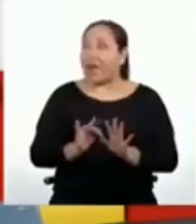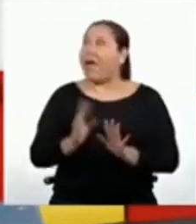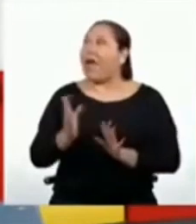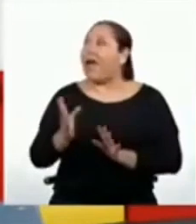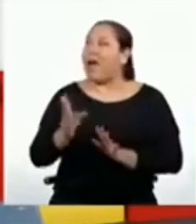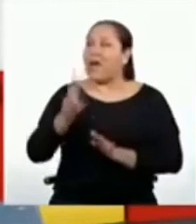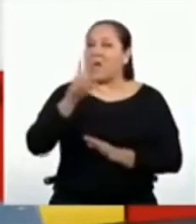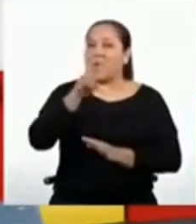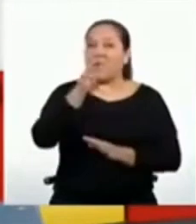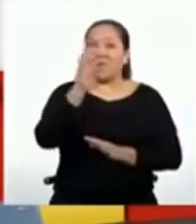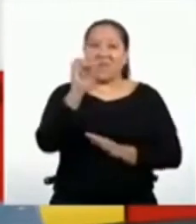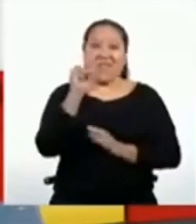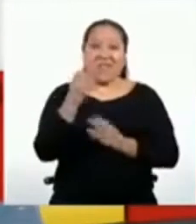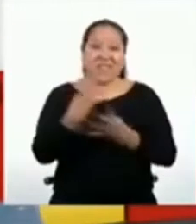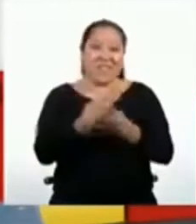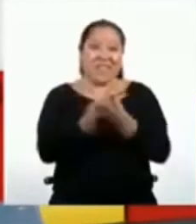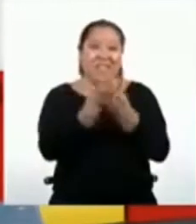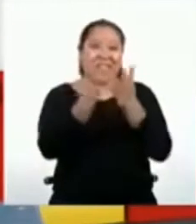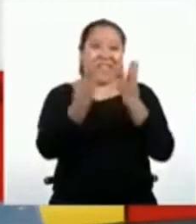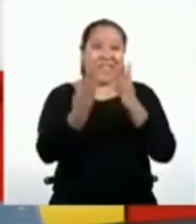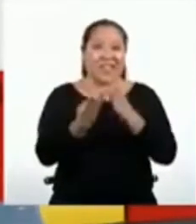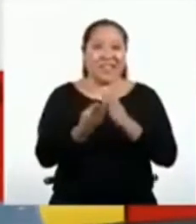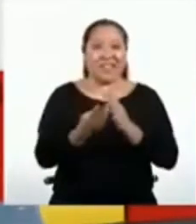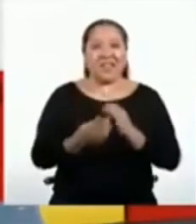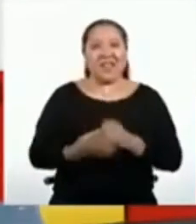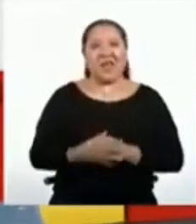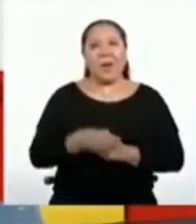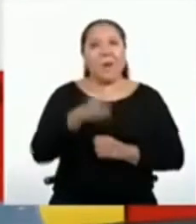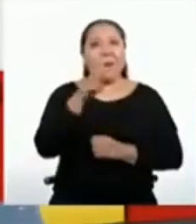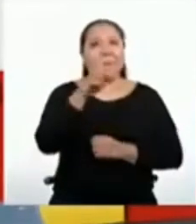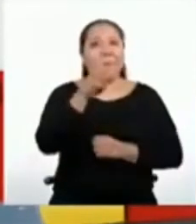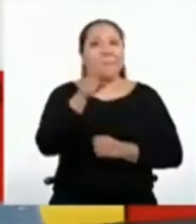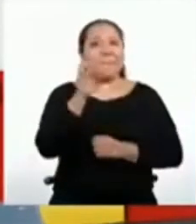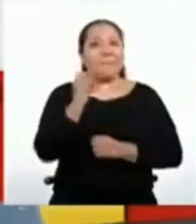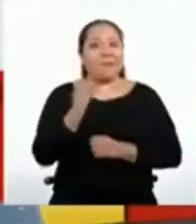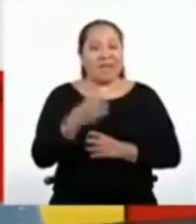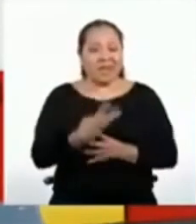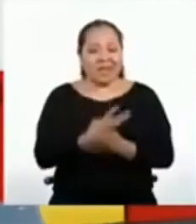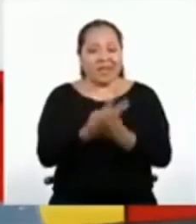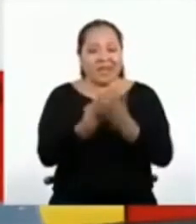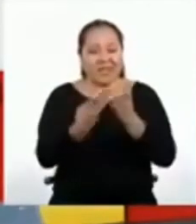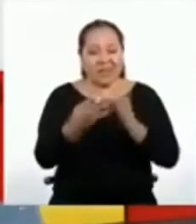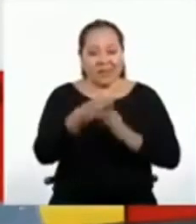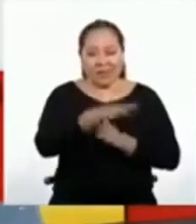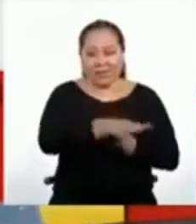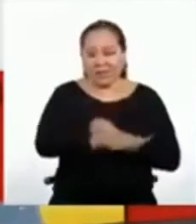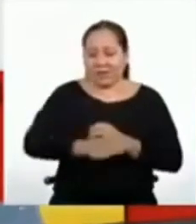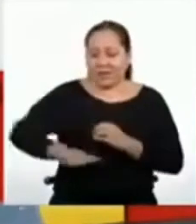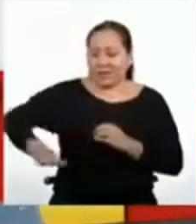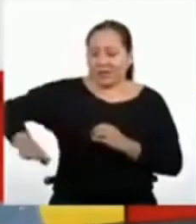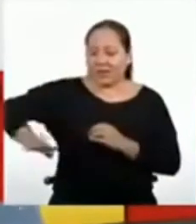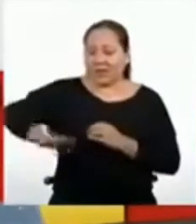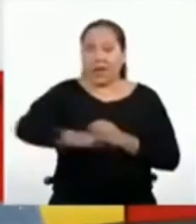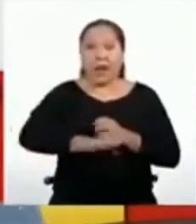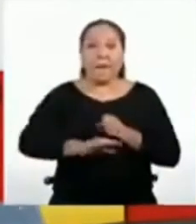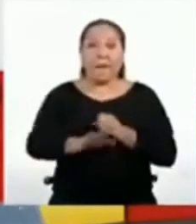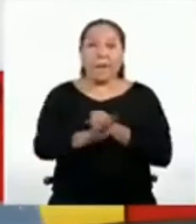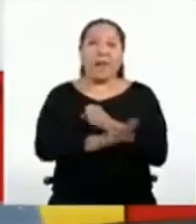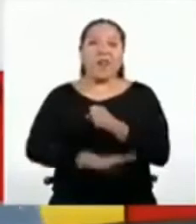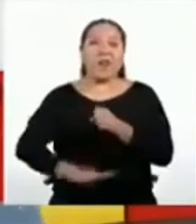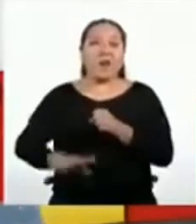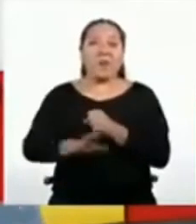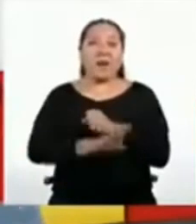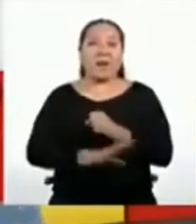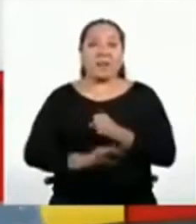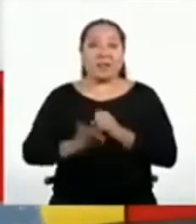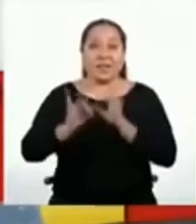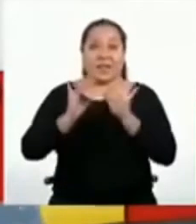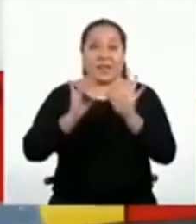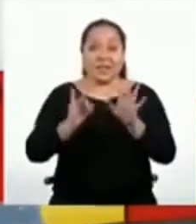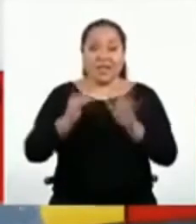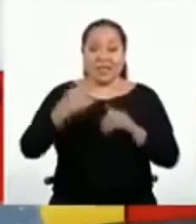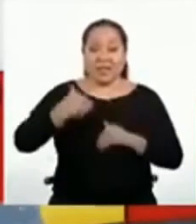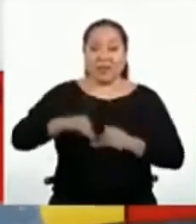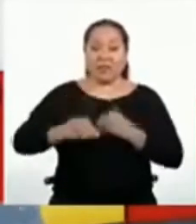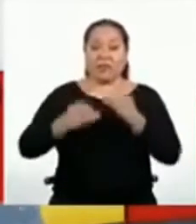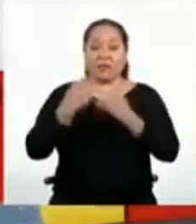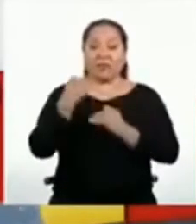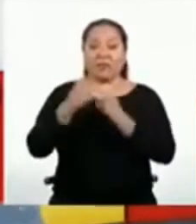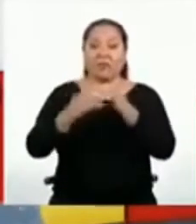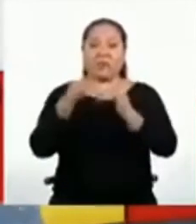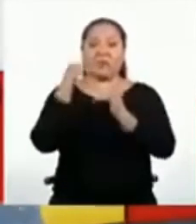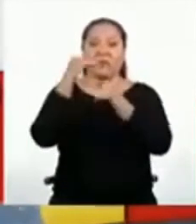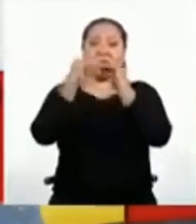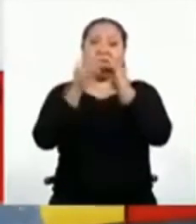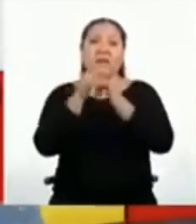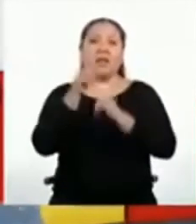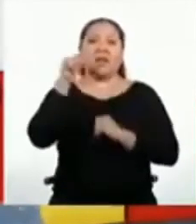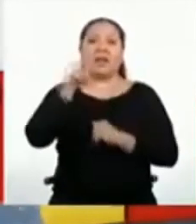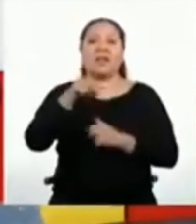¡20 naipes! ¡Ajá! 20 naipes para armar la base de mi castillo de 7 pisos. Lo